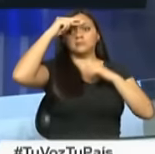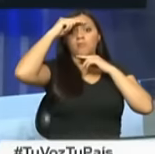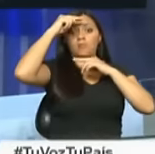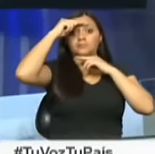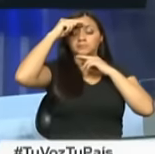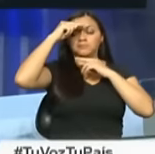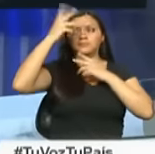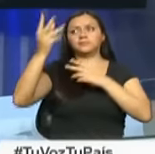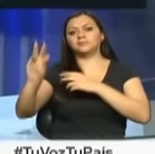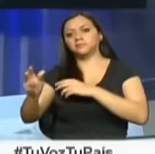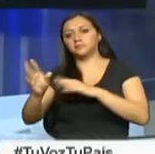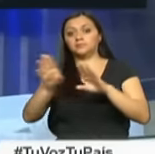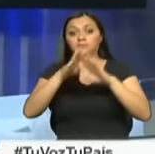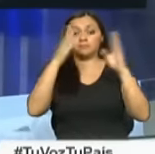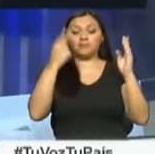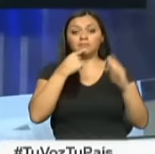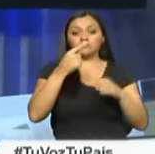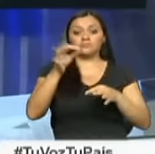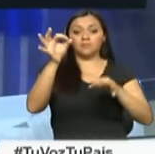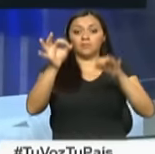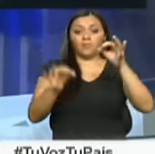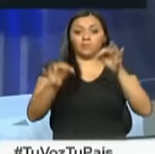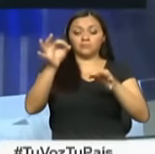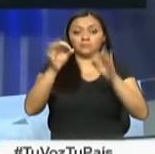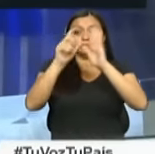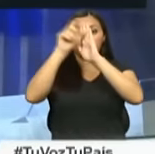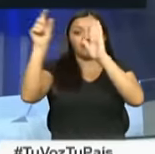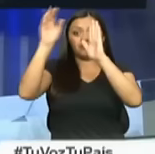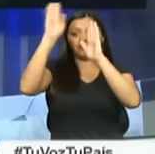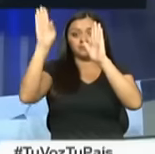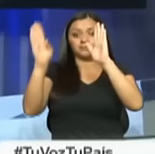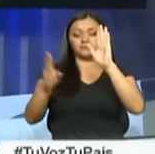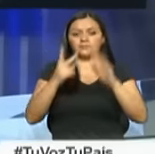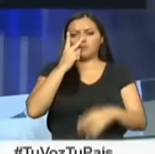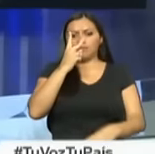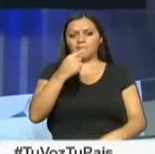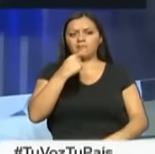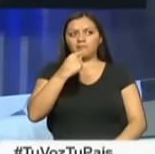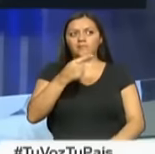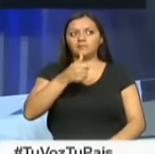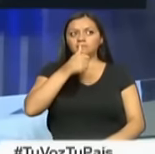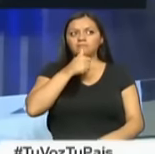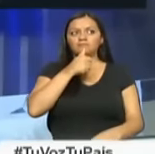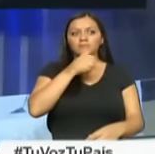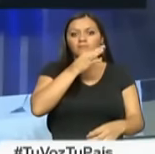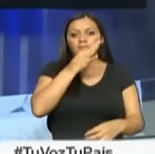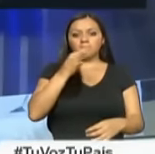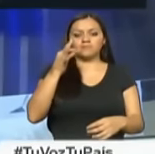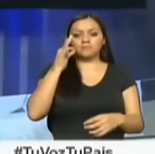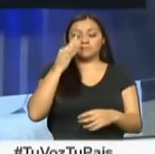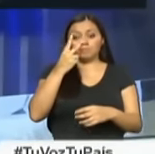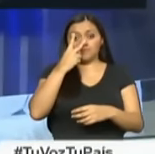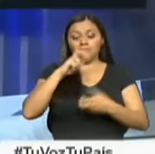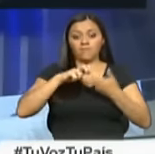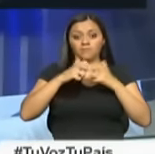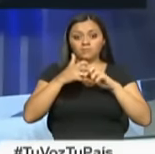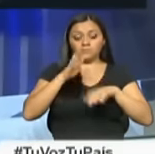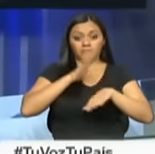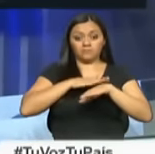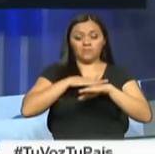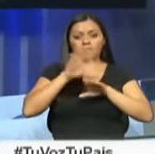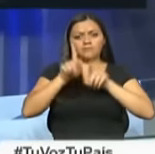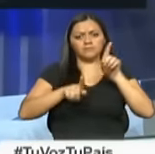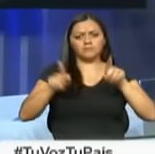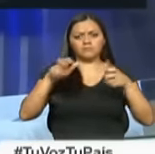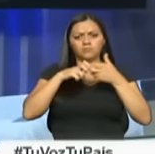las cuales aseguraban que el juez del caso Odebrecht levantó el velo de confidencialidad de la causa. Con esto,